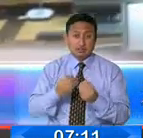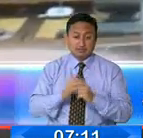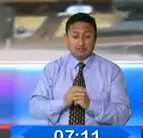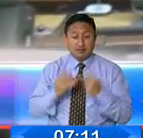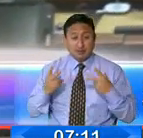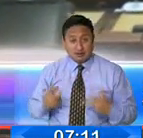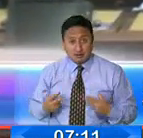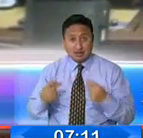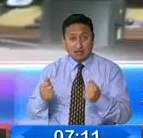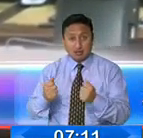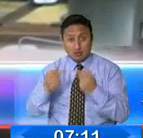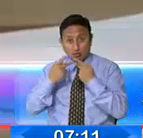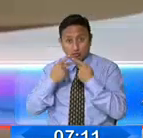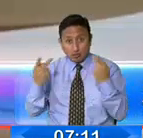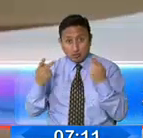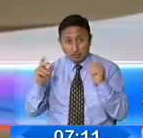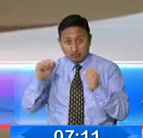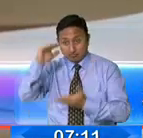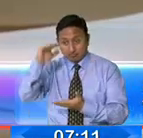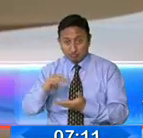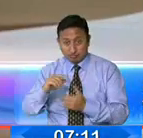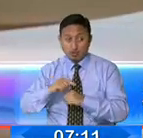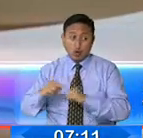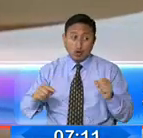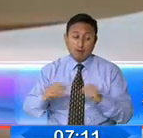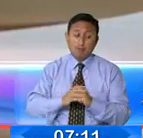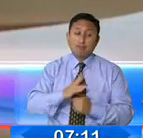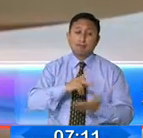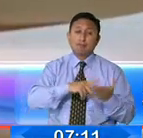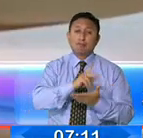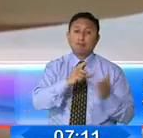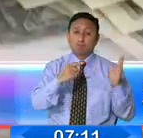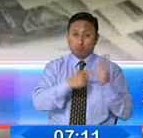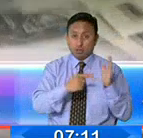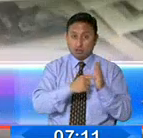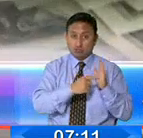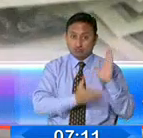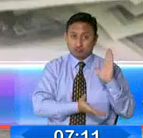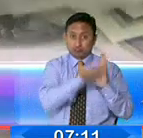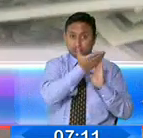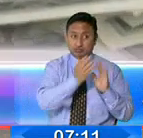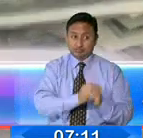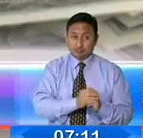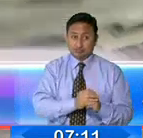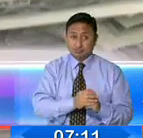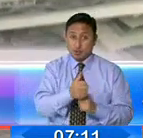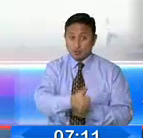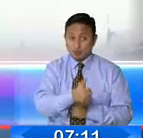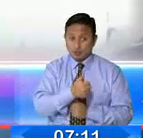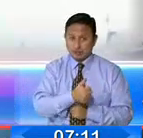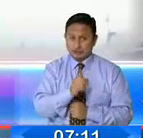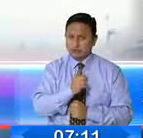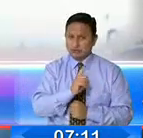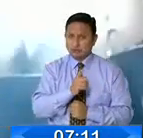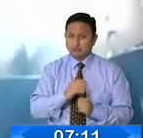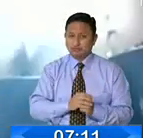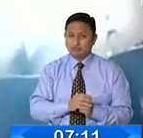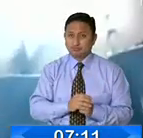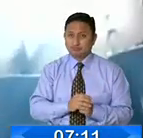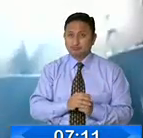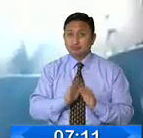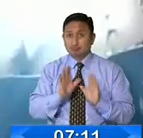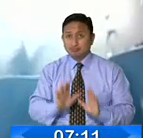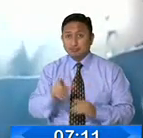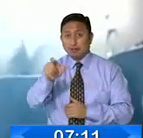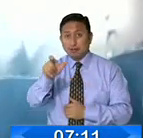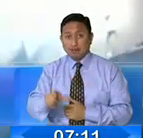o girar la mirada a la política tributaria, que por estos tiempos no sería la más prudente. Reducción personal en